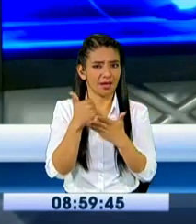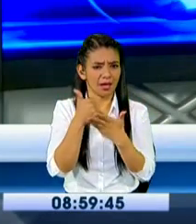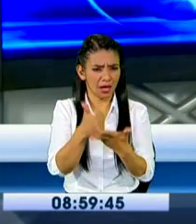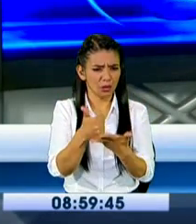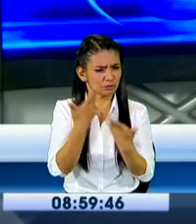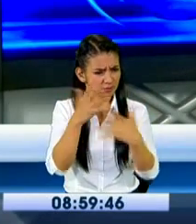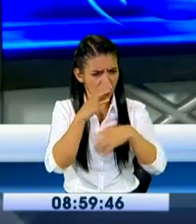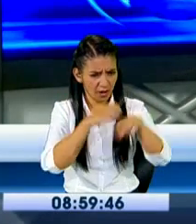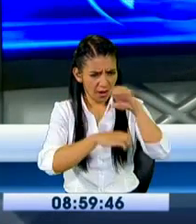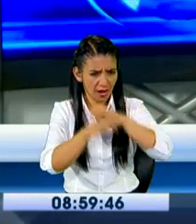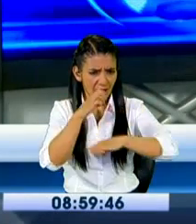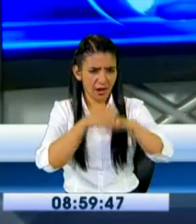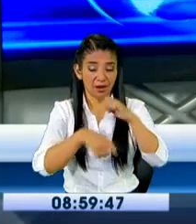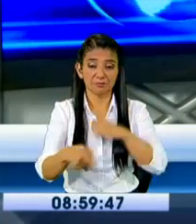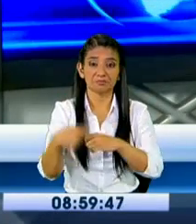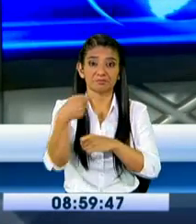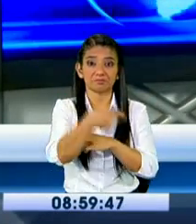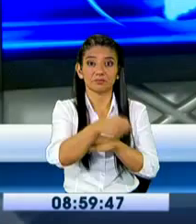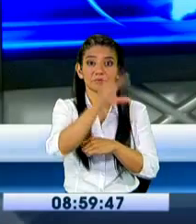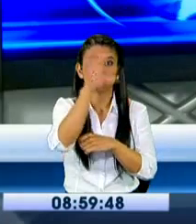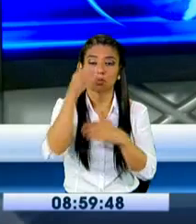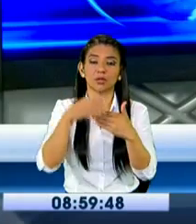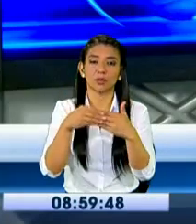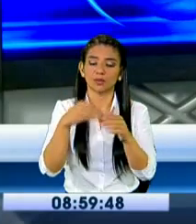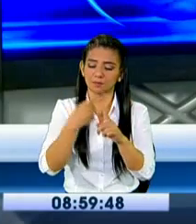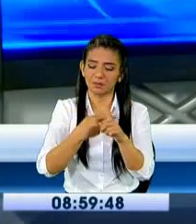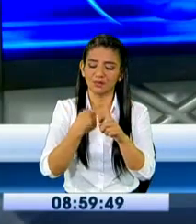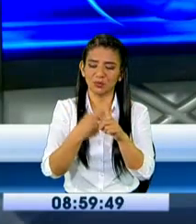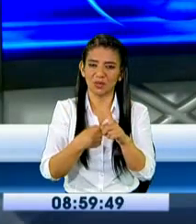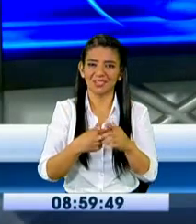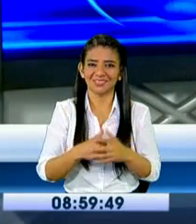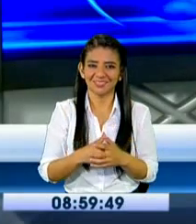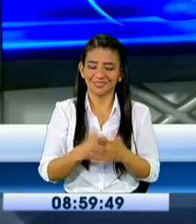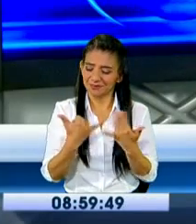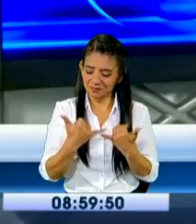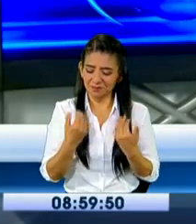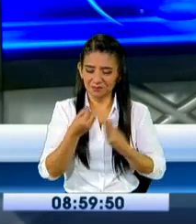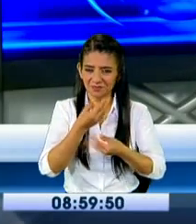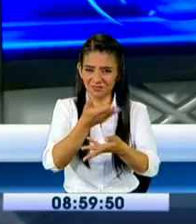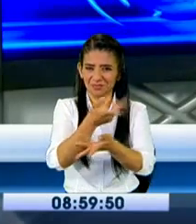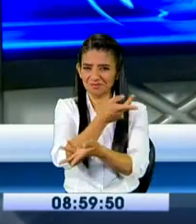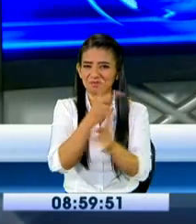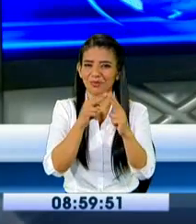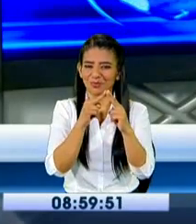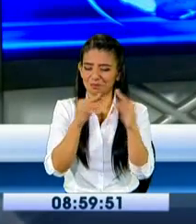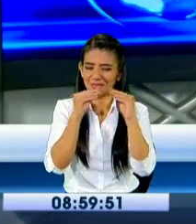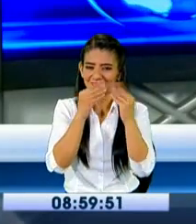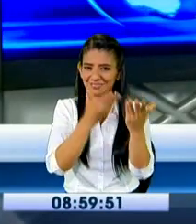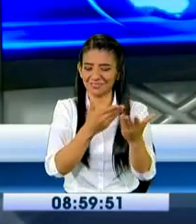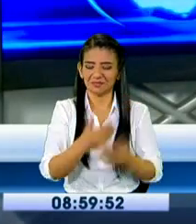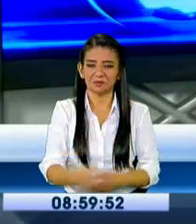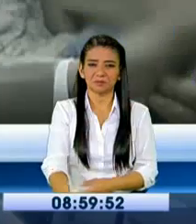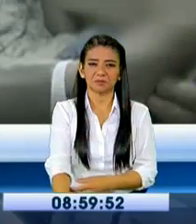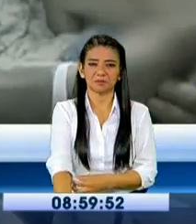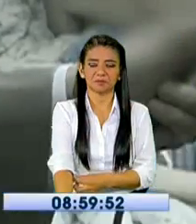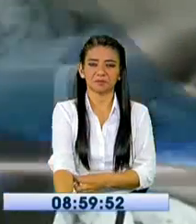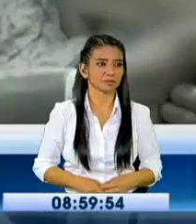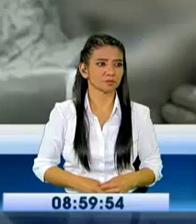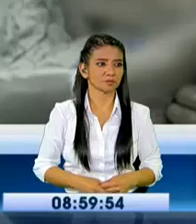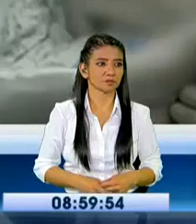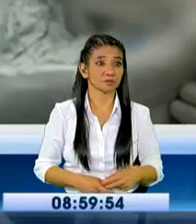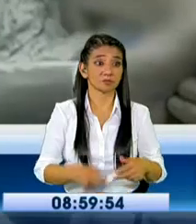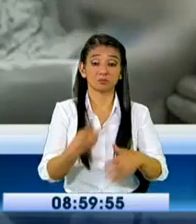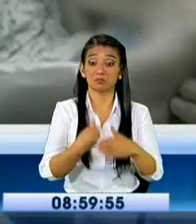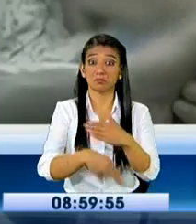analizó el caso, le entregará un bono de $50 mensuales. ¿Qué les parece entonces si vamos a conocer más acerca de esta historia? Él